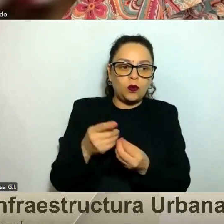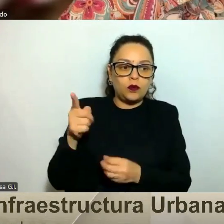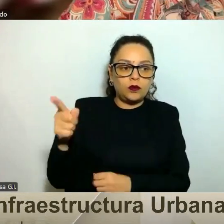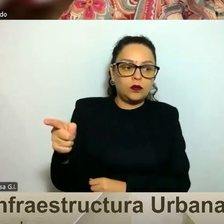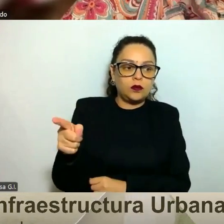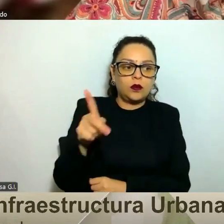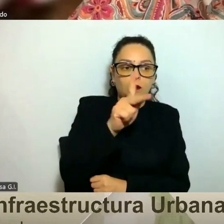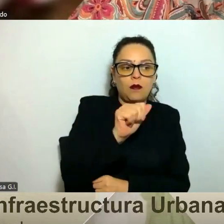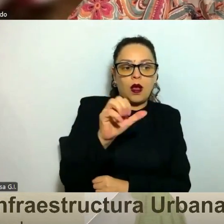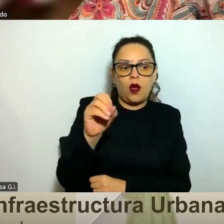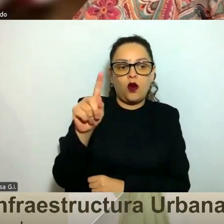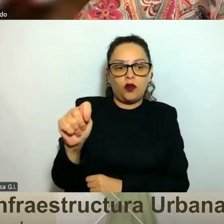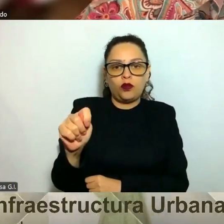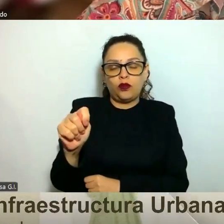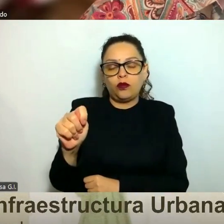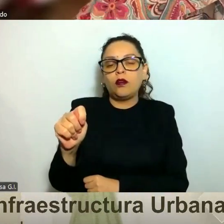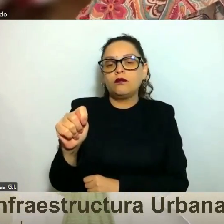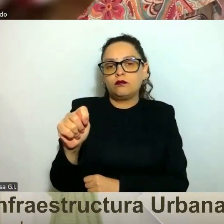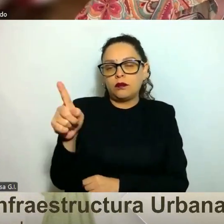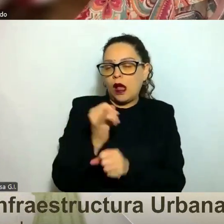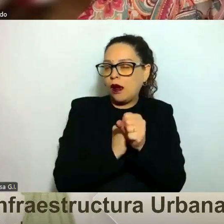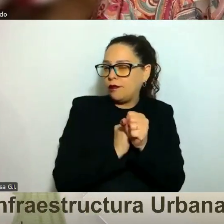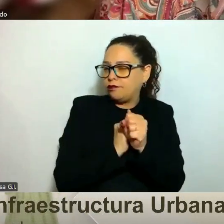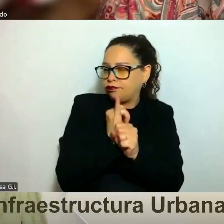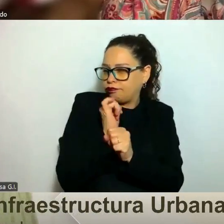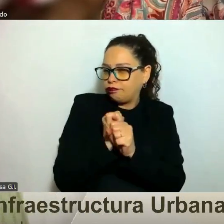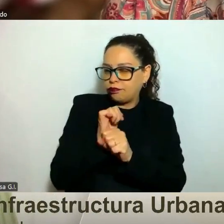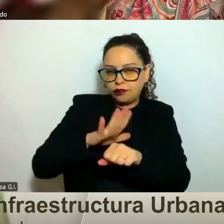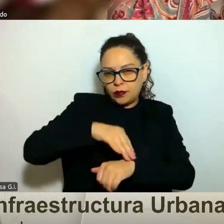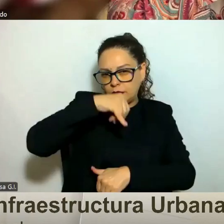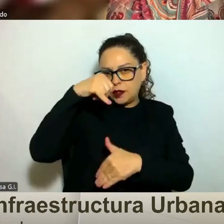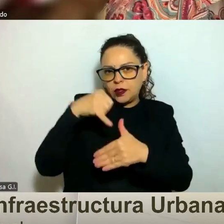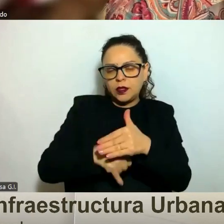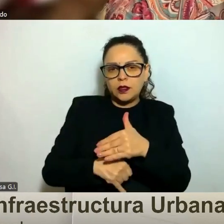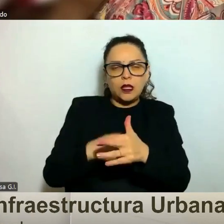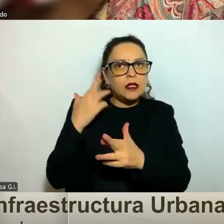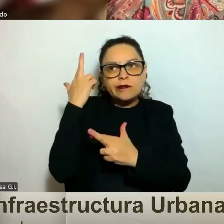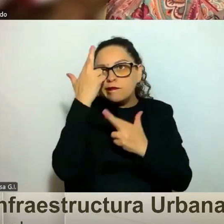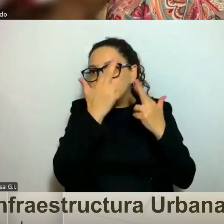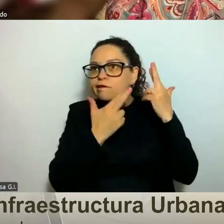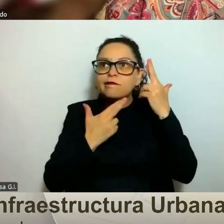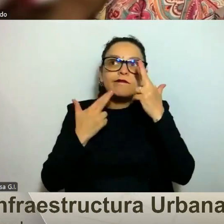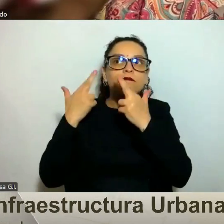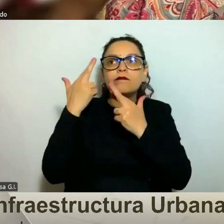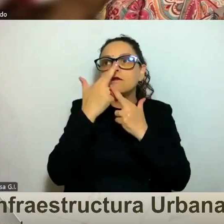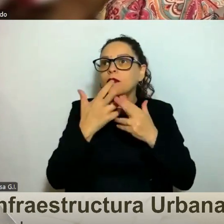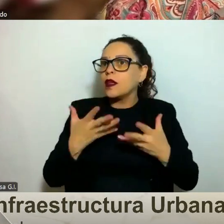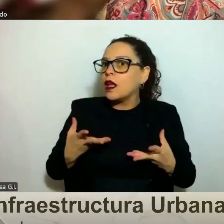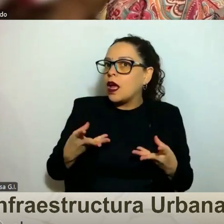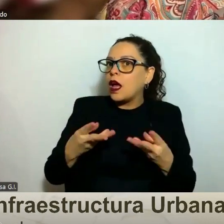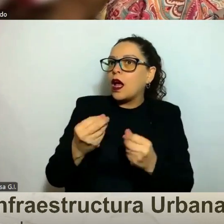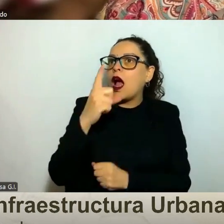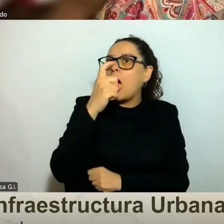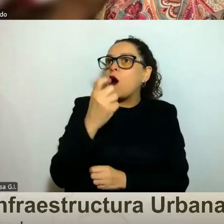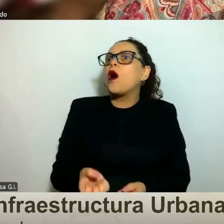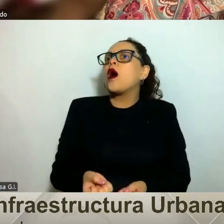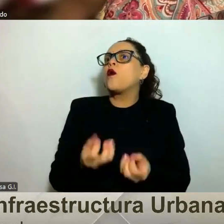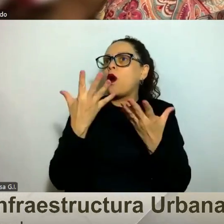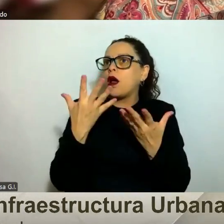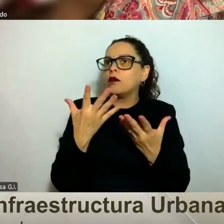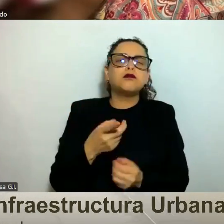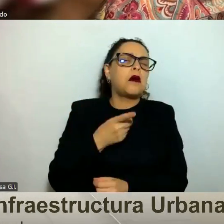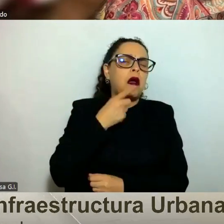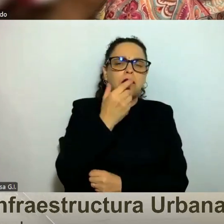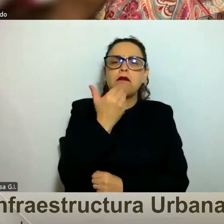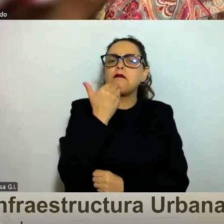Ordenamiento Territorial, donde hace un estudio perfectamente de los gastos de consumo hídrico y que lo hace perfectamente viable. Por eso es que